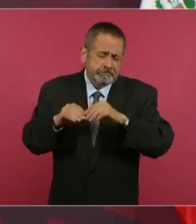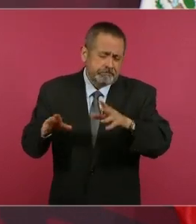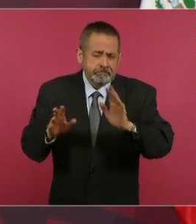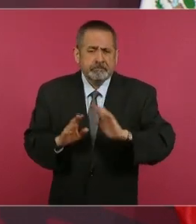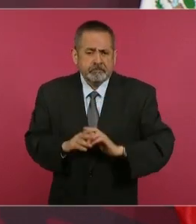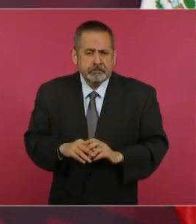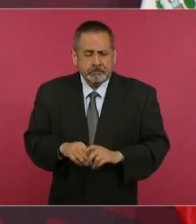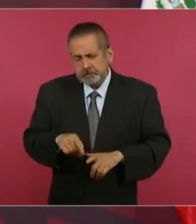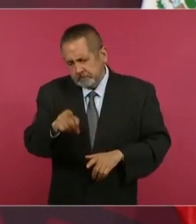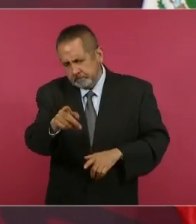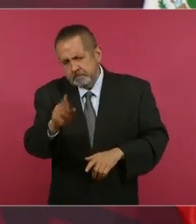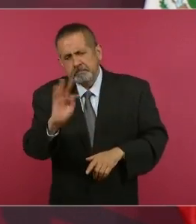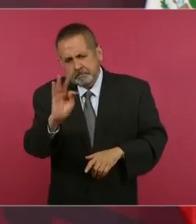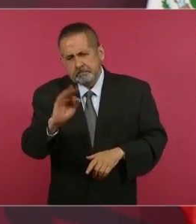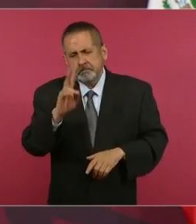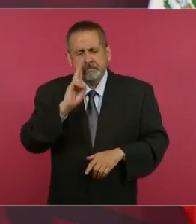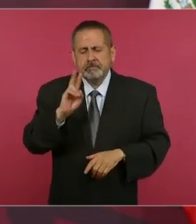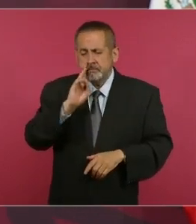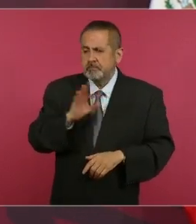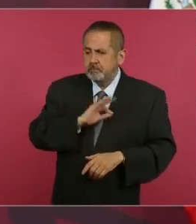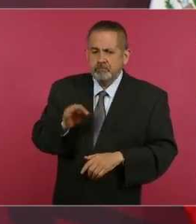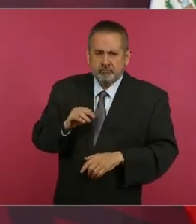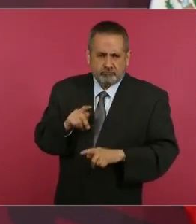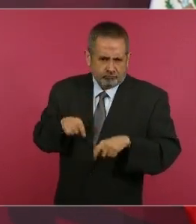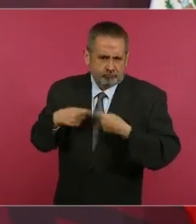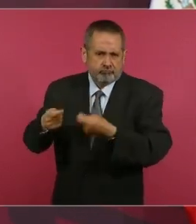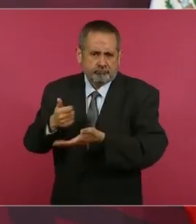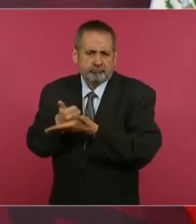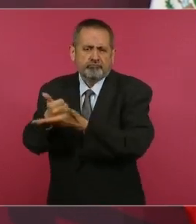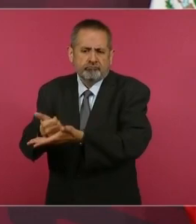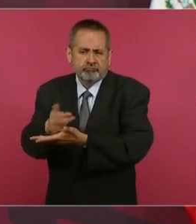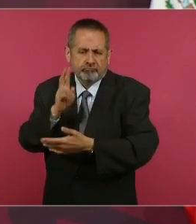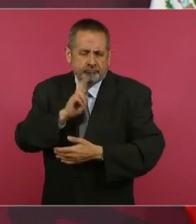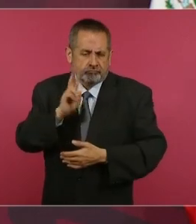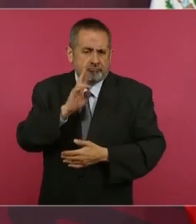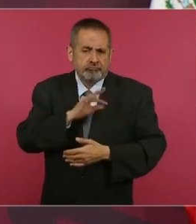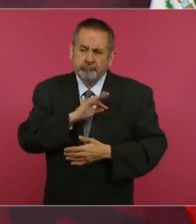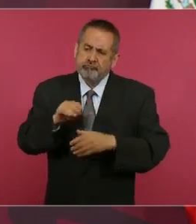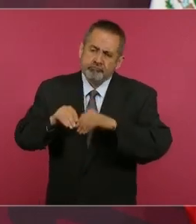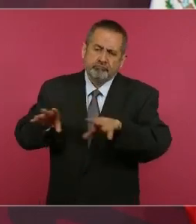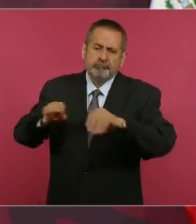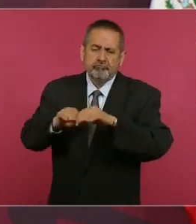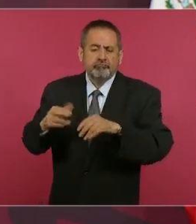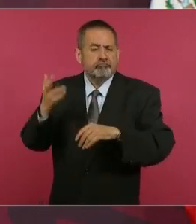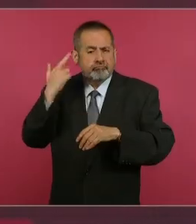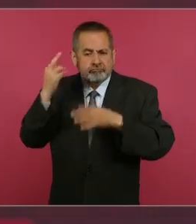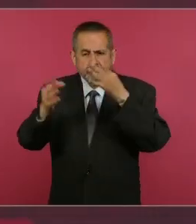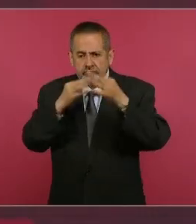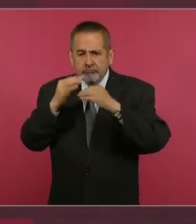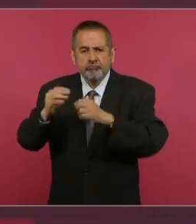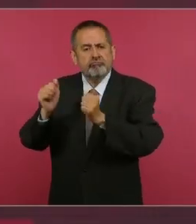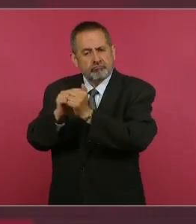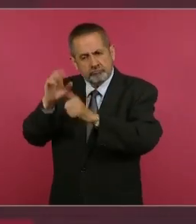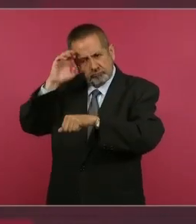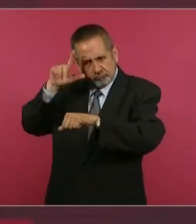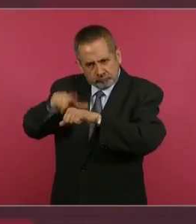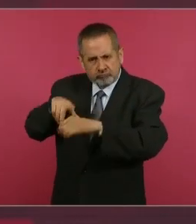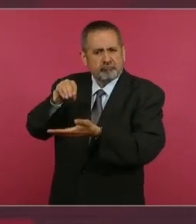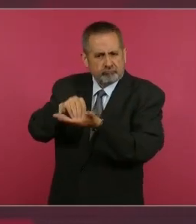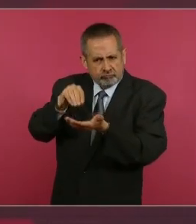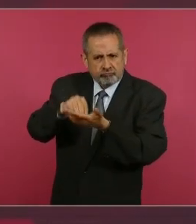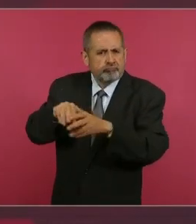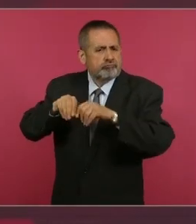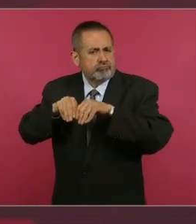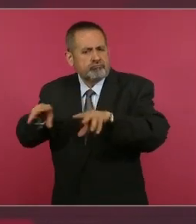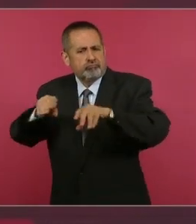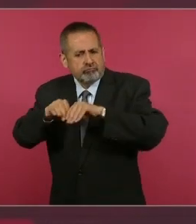Y puede ser que nosotros podamos ayudar para que la radio siga siendo cultural y